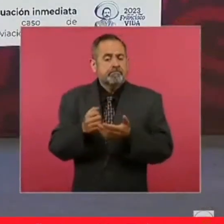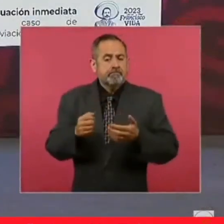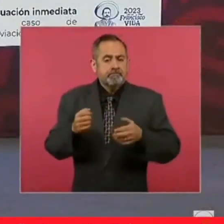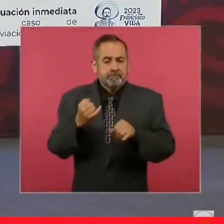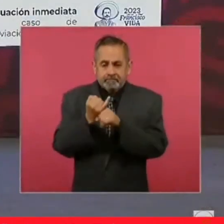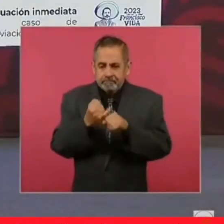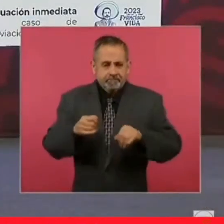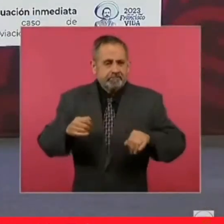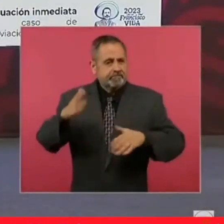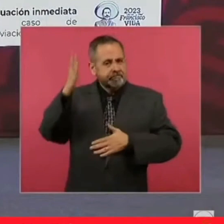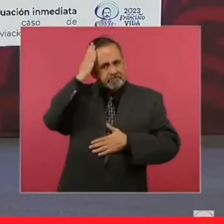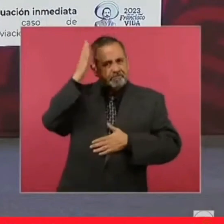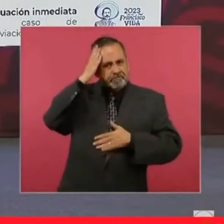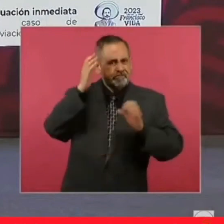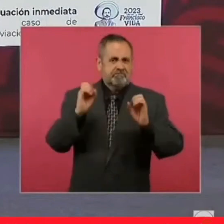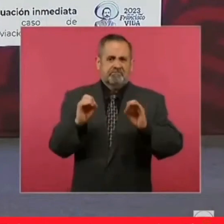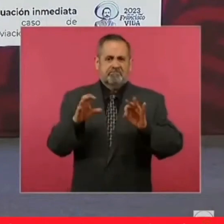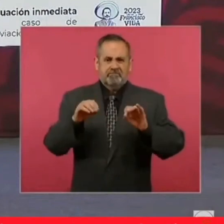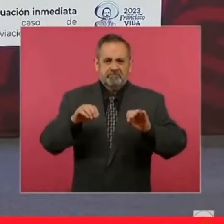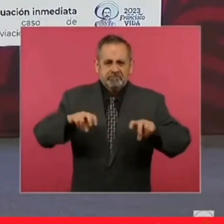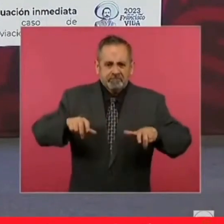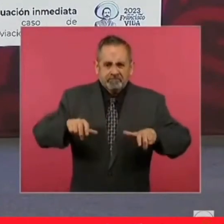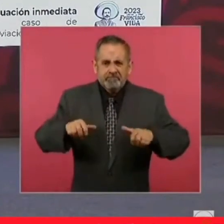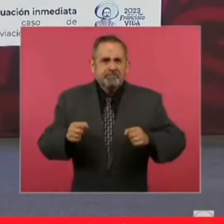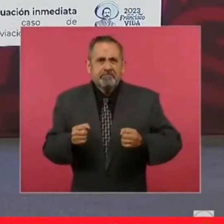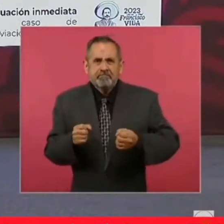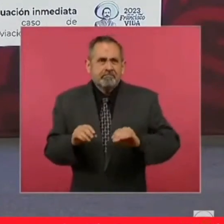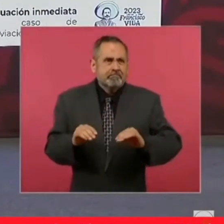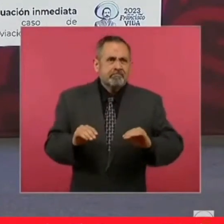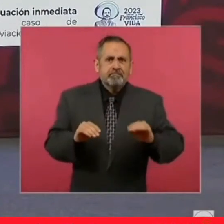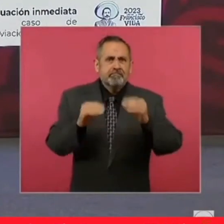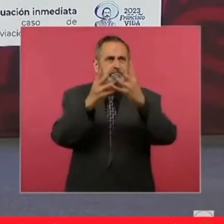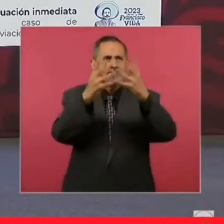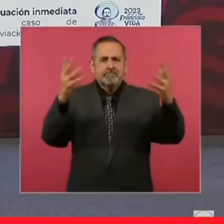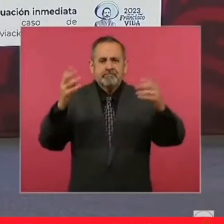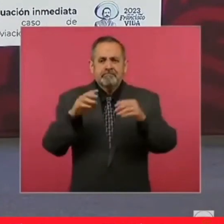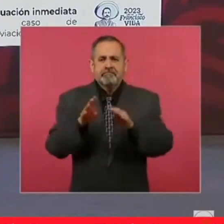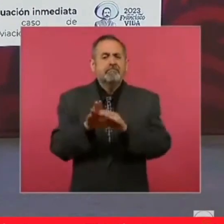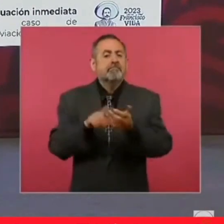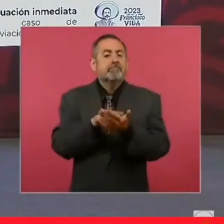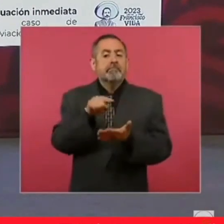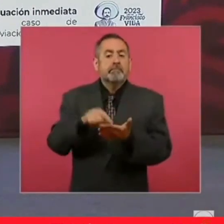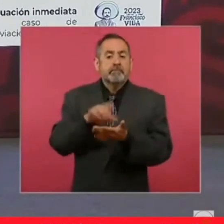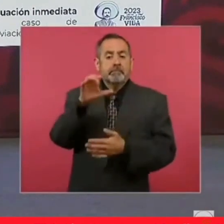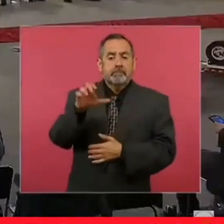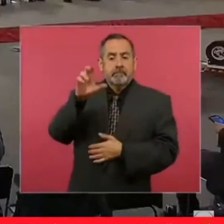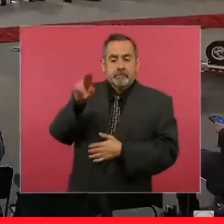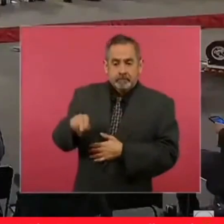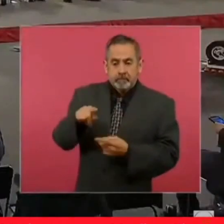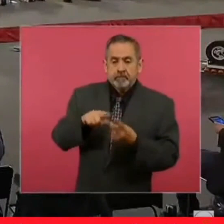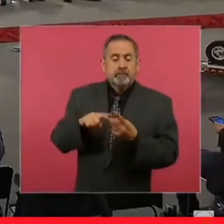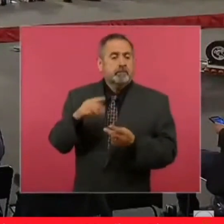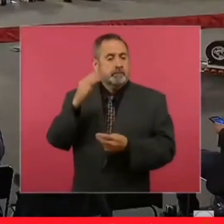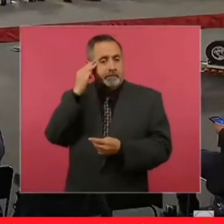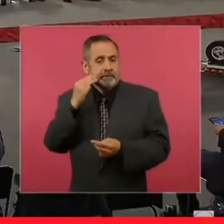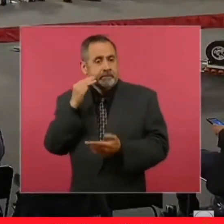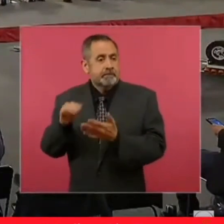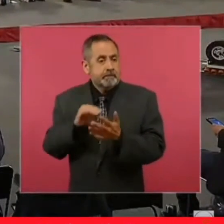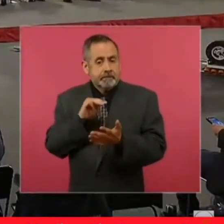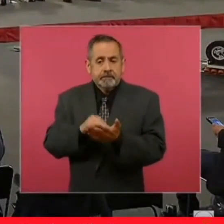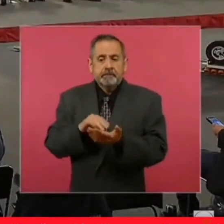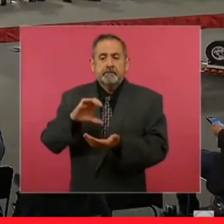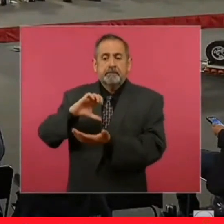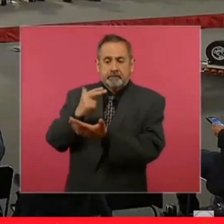del puesto de control central que estará en Cancún y los puestos de control zonales que tendremos en Mérida y en